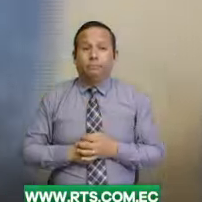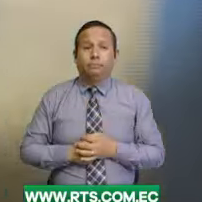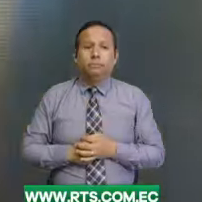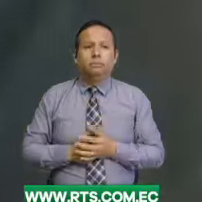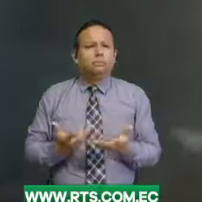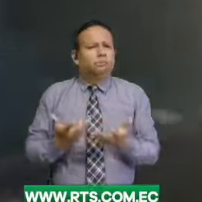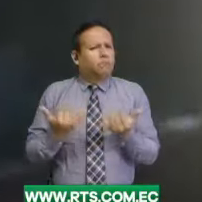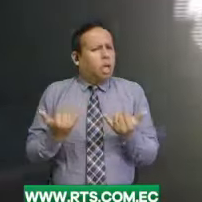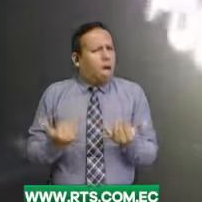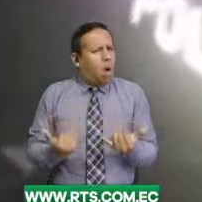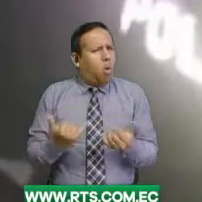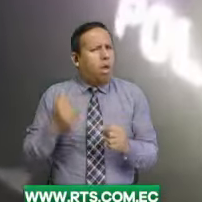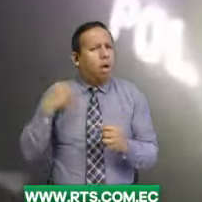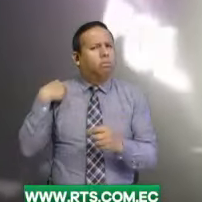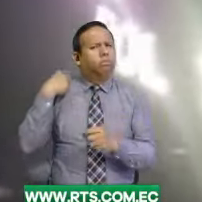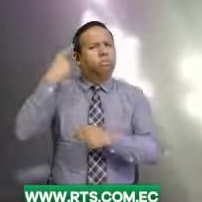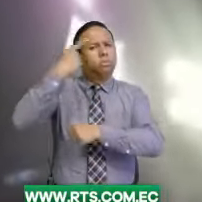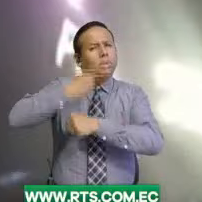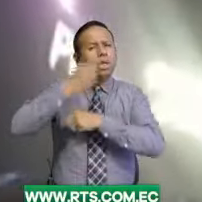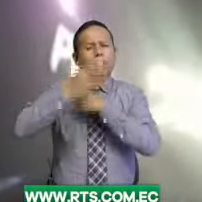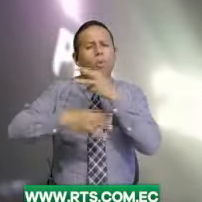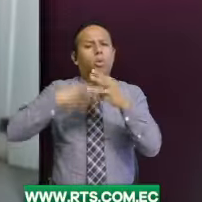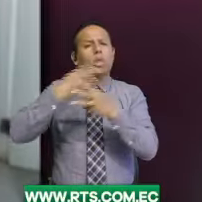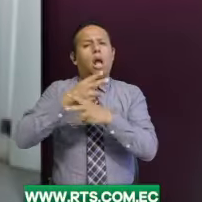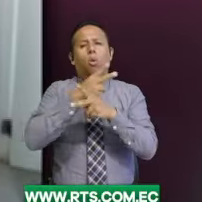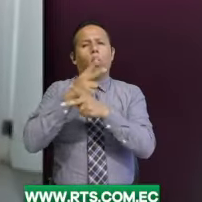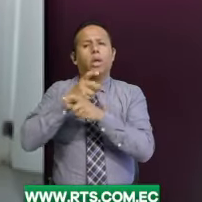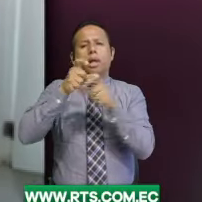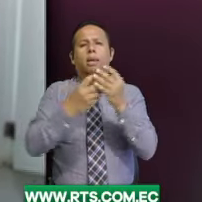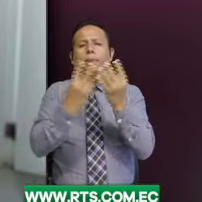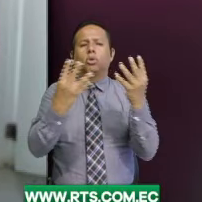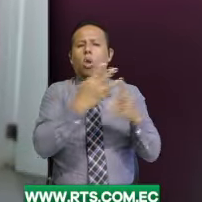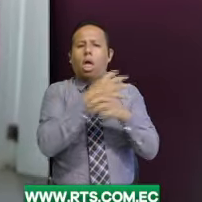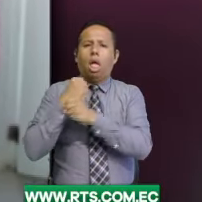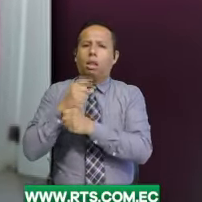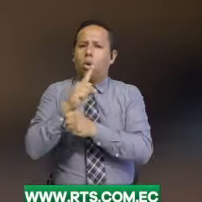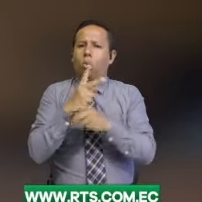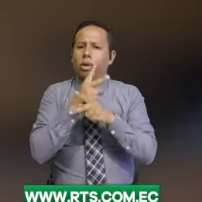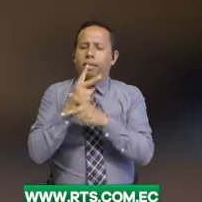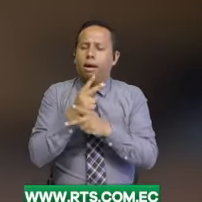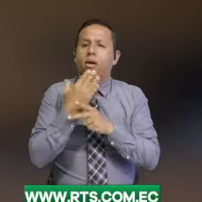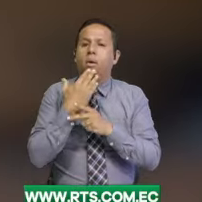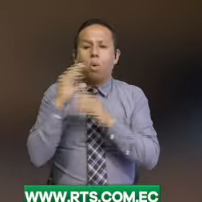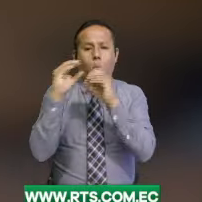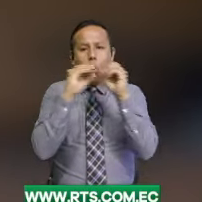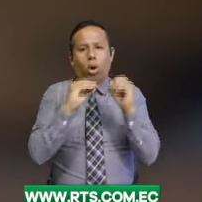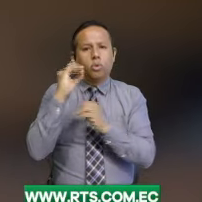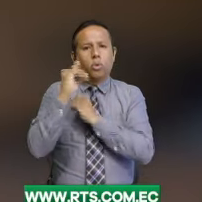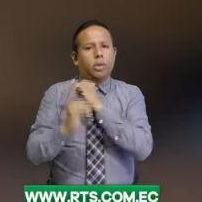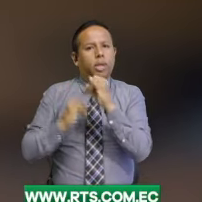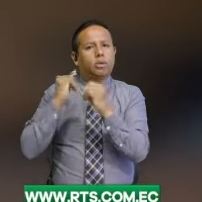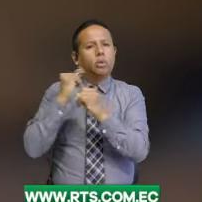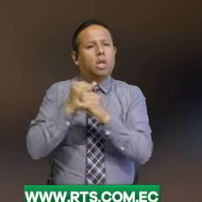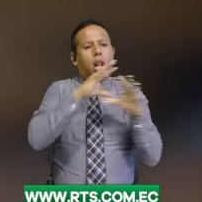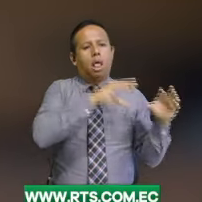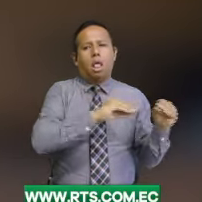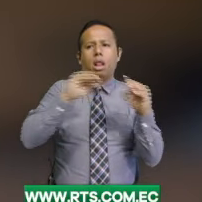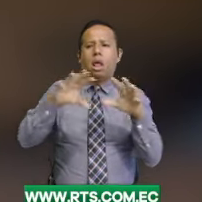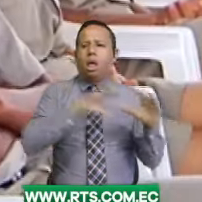Ante la conmemoración del Día Mundial de la Trata de Personas, la Organización Internacional para las